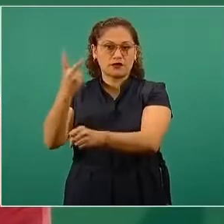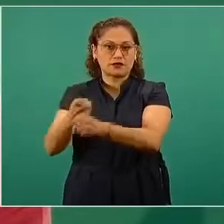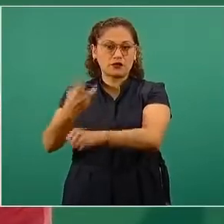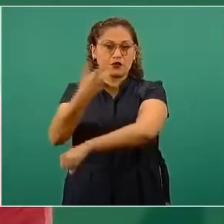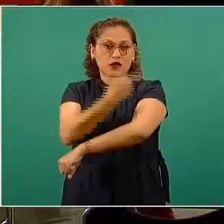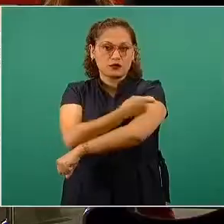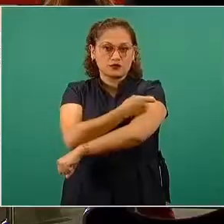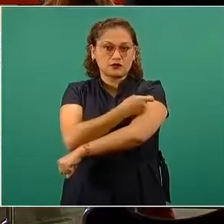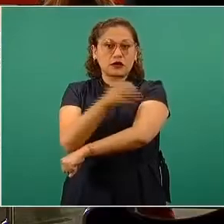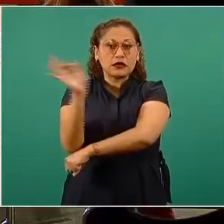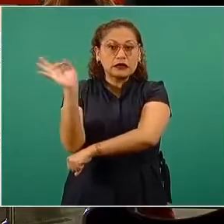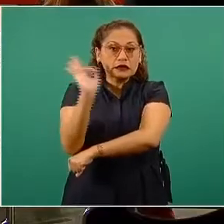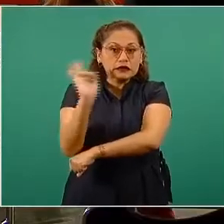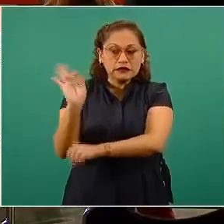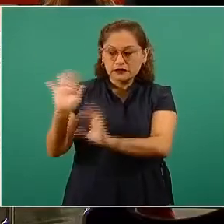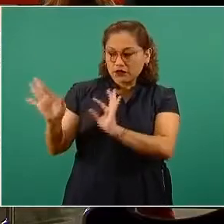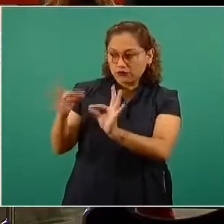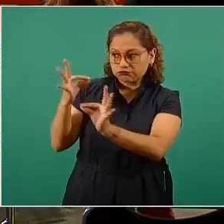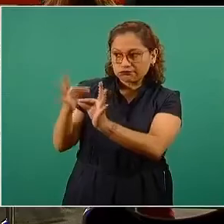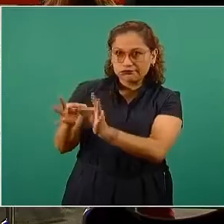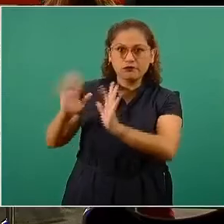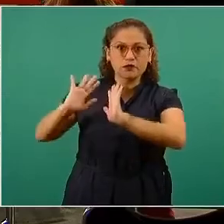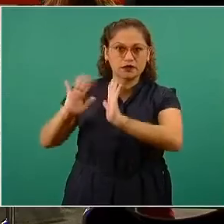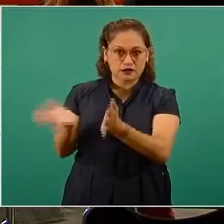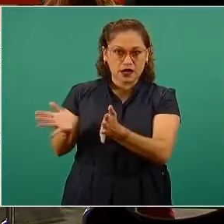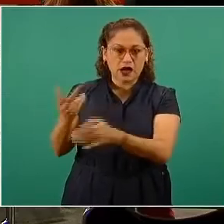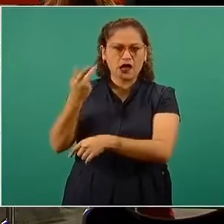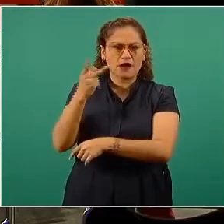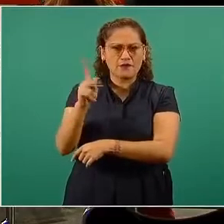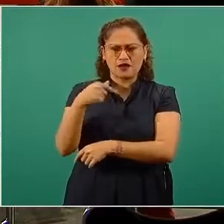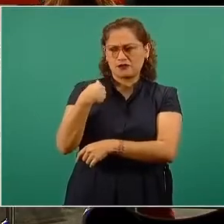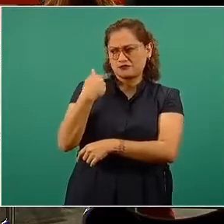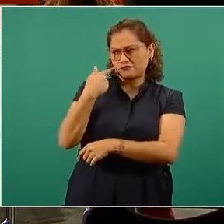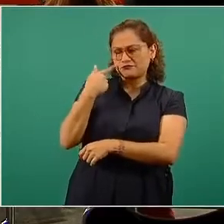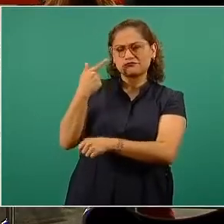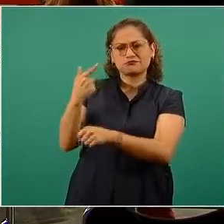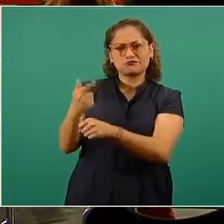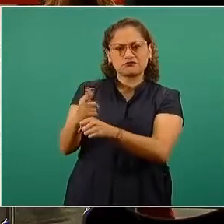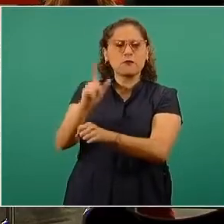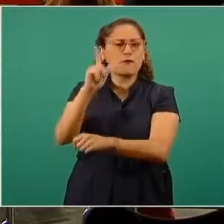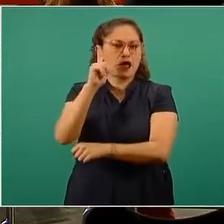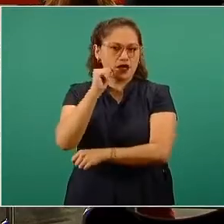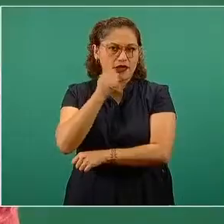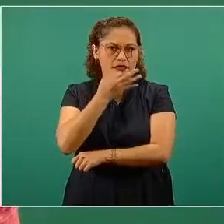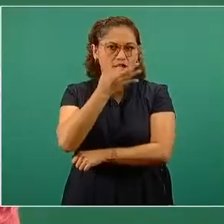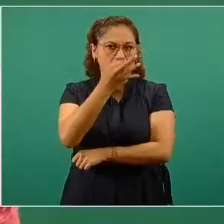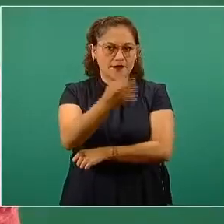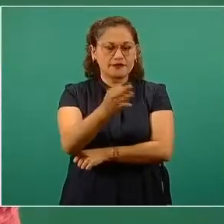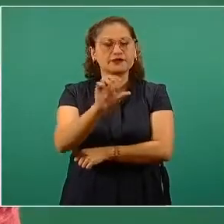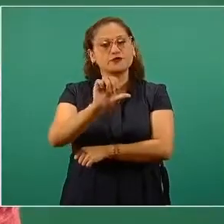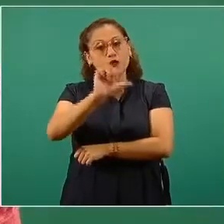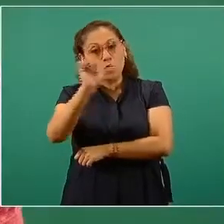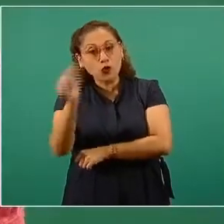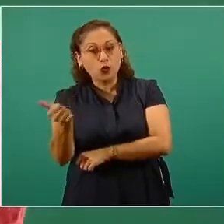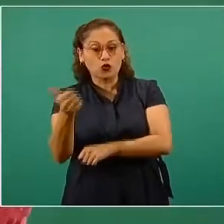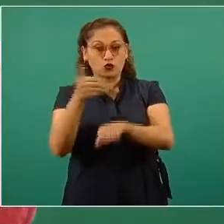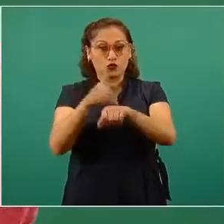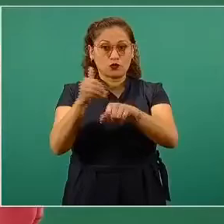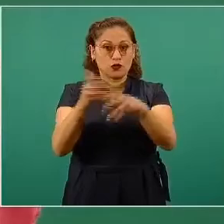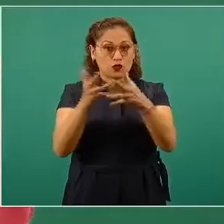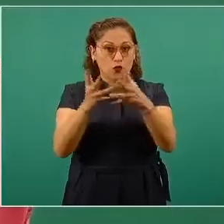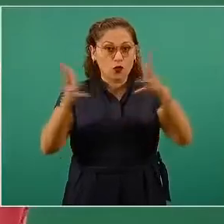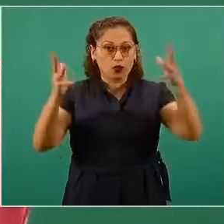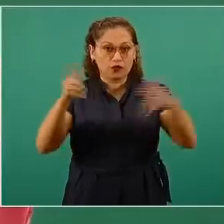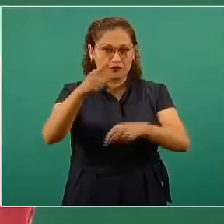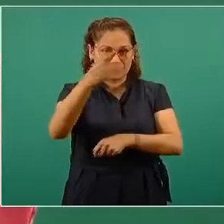fecha todos están completados, pero esa se la debo para mañana. Ahora, del resto, el número grande, recordar que estamos utilizando